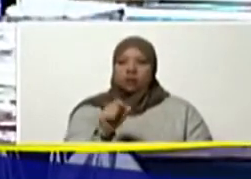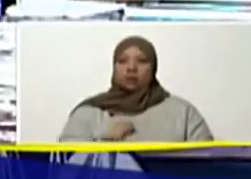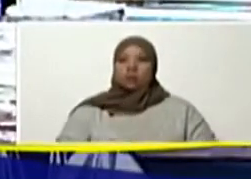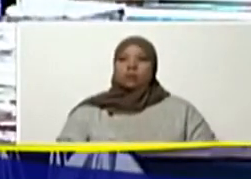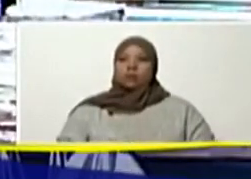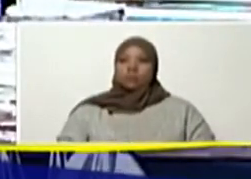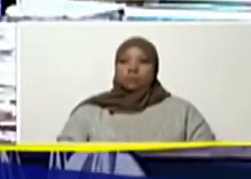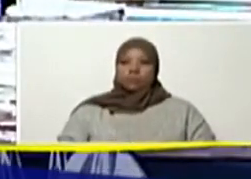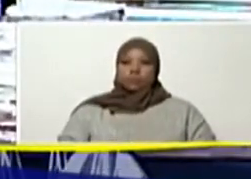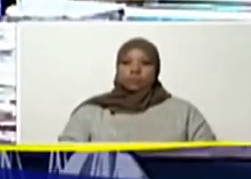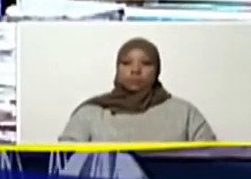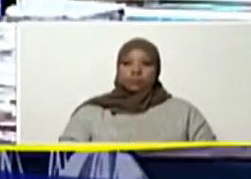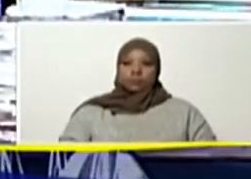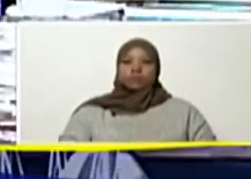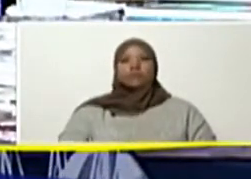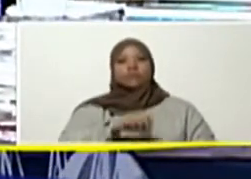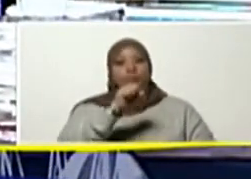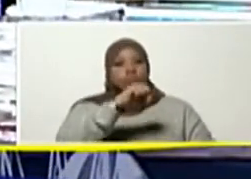¿cierto?